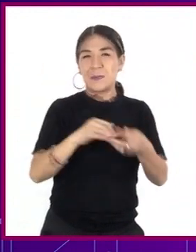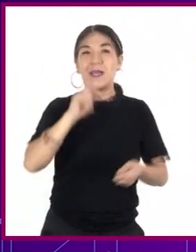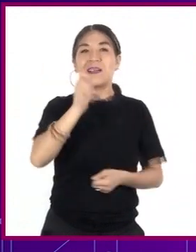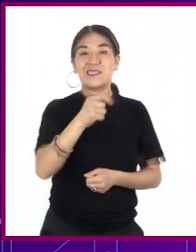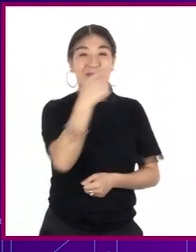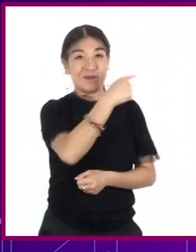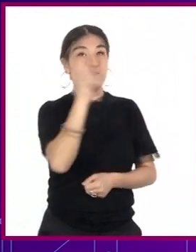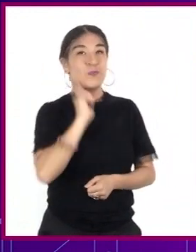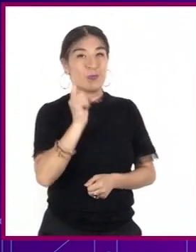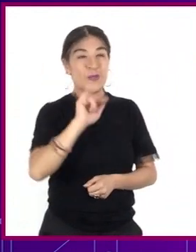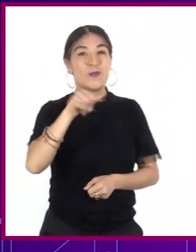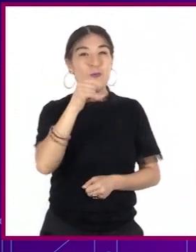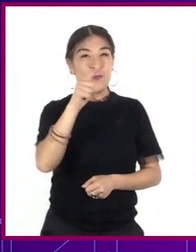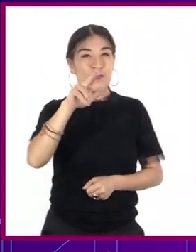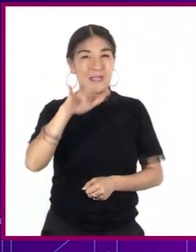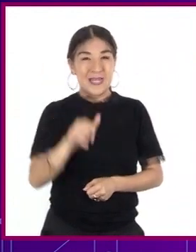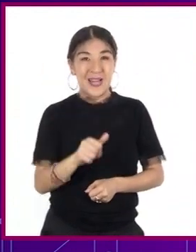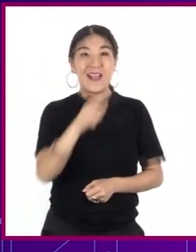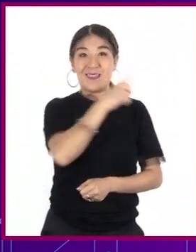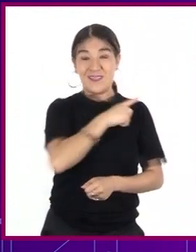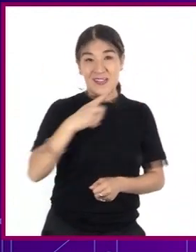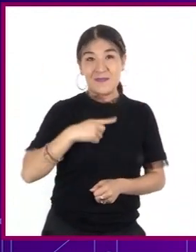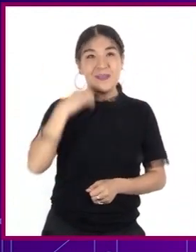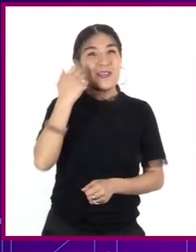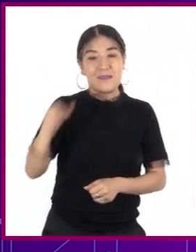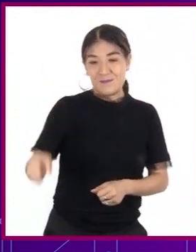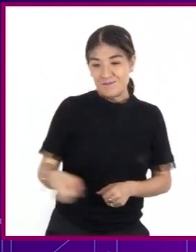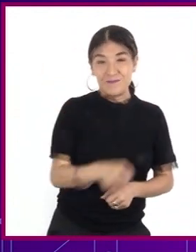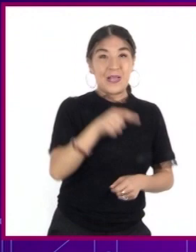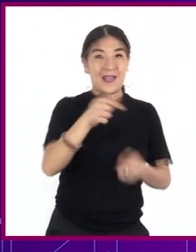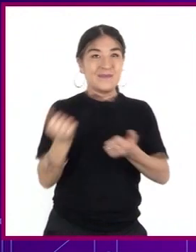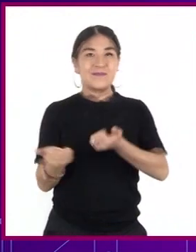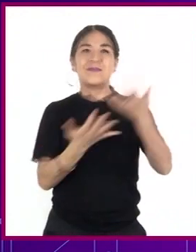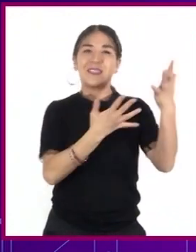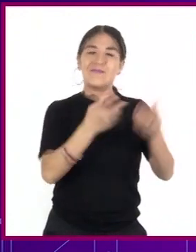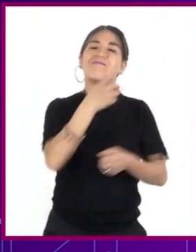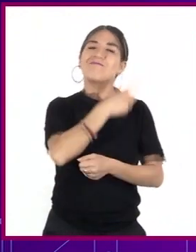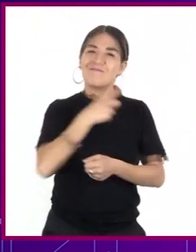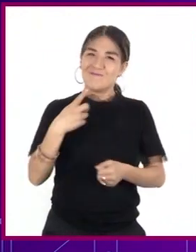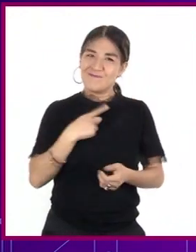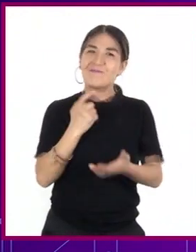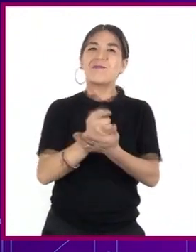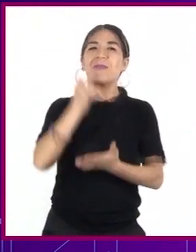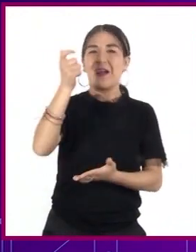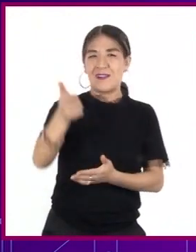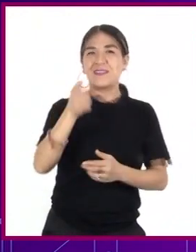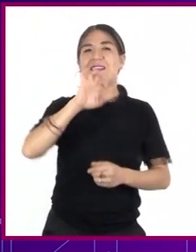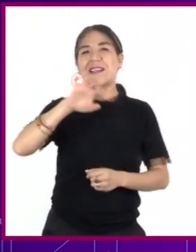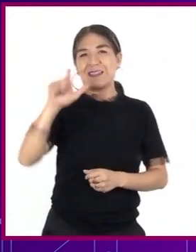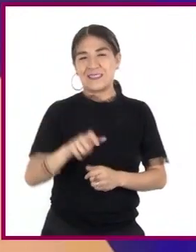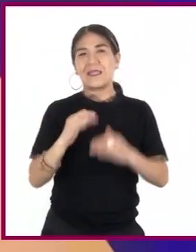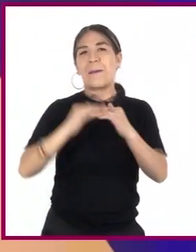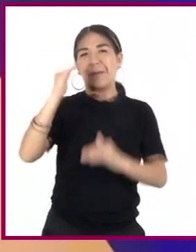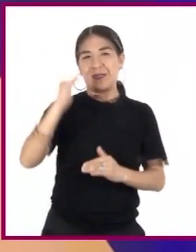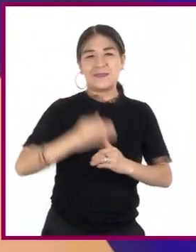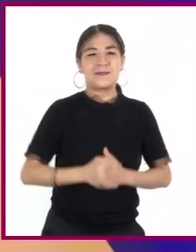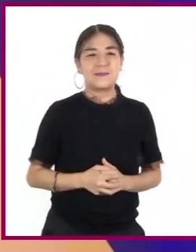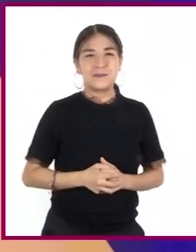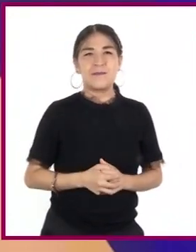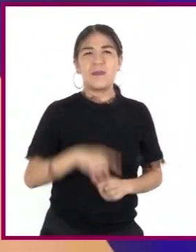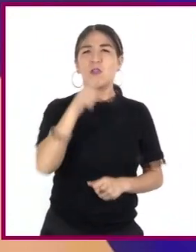que Julia, si quiere llevar su maleta con ella, deberá pagar una cuota extra.